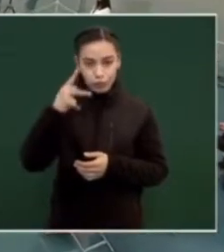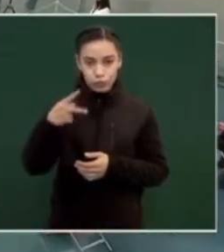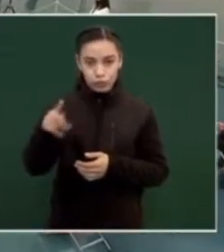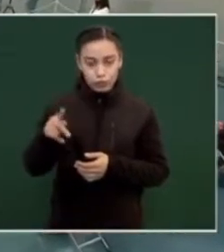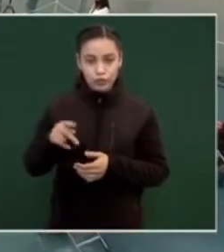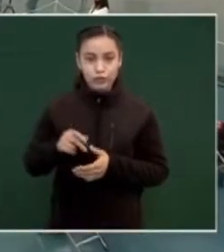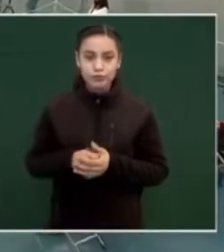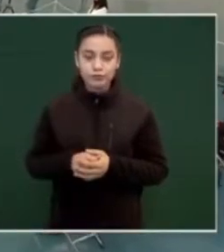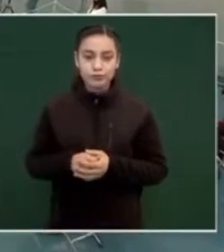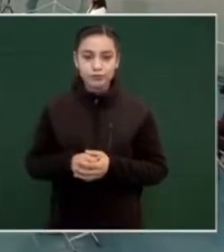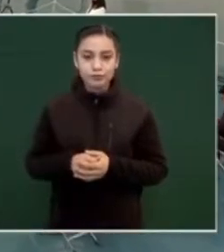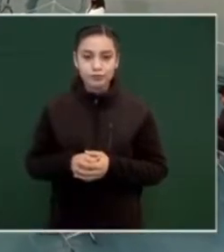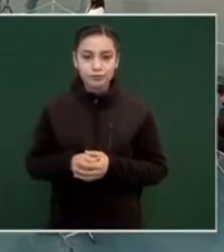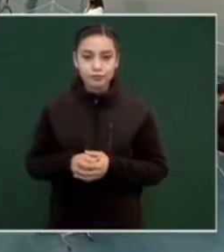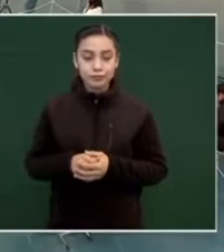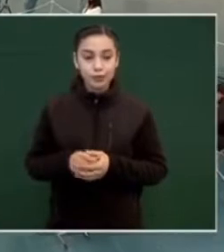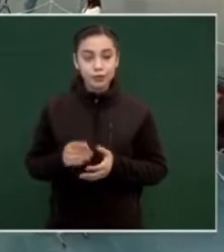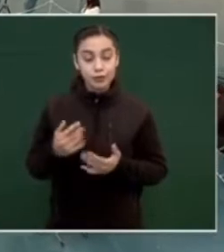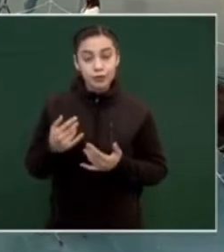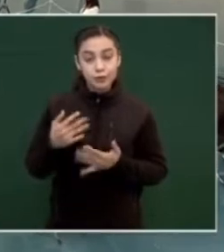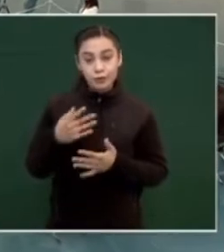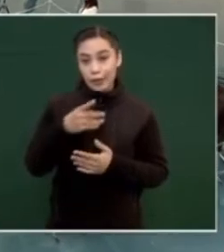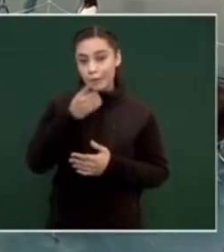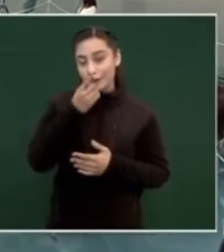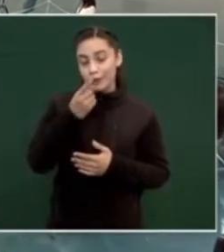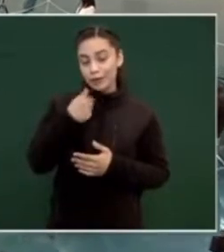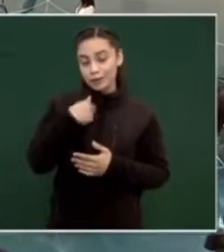si me las mencionas te digo